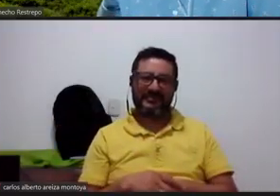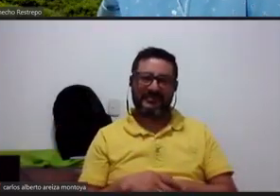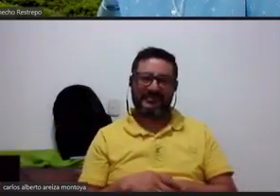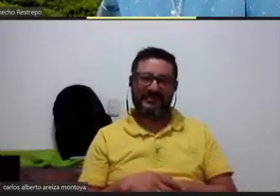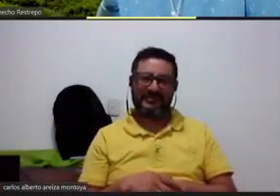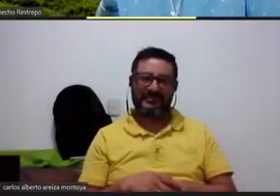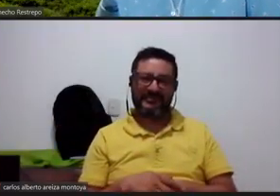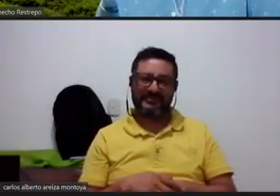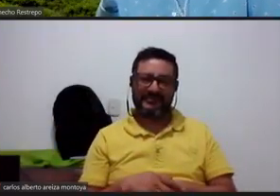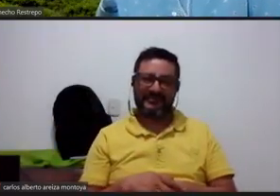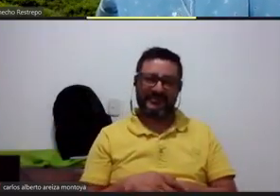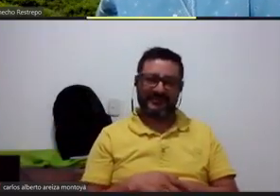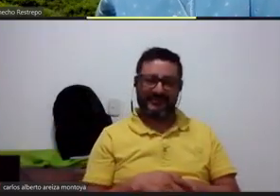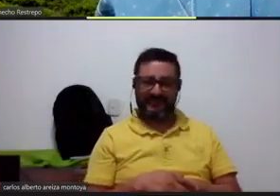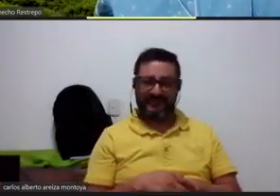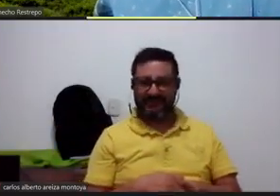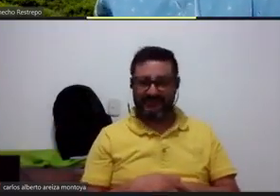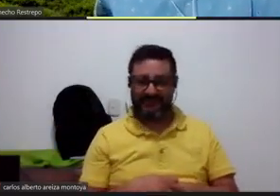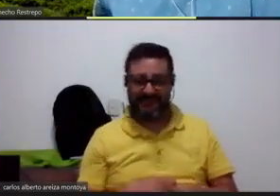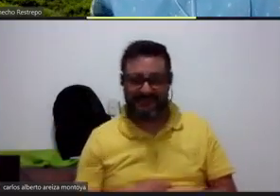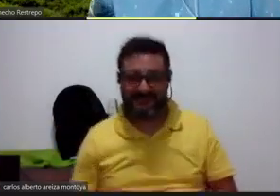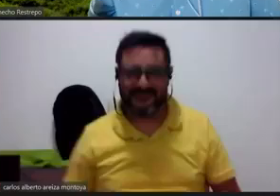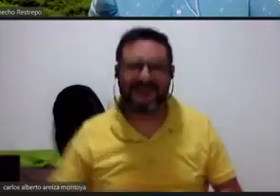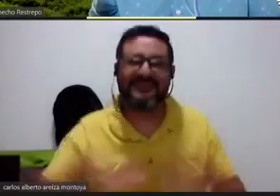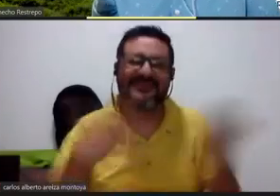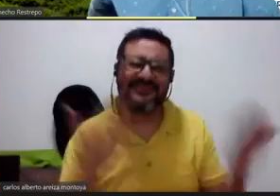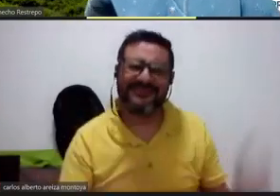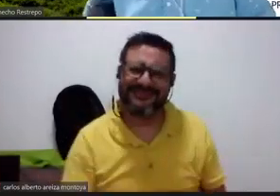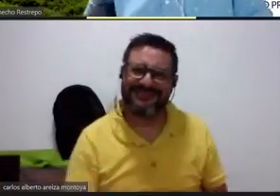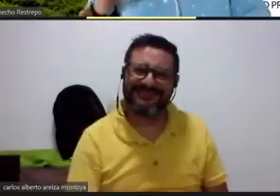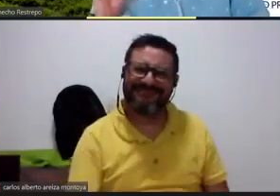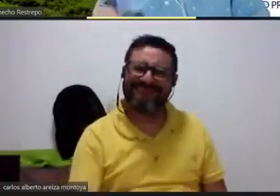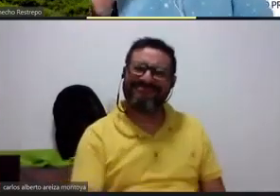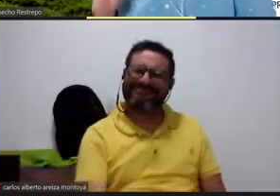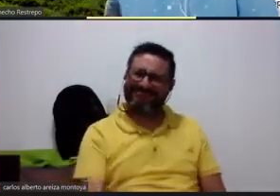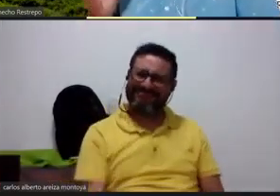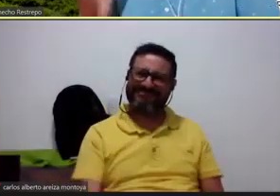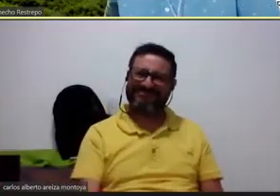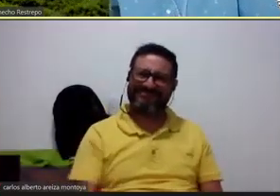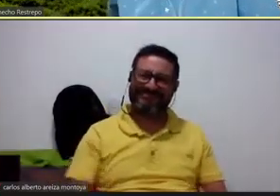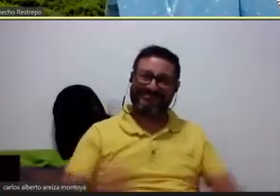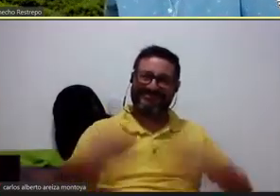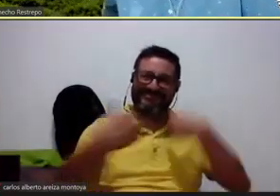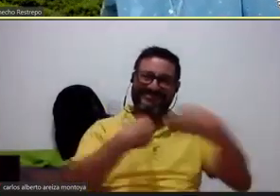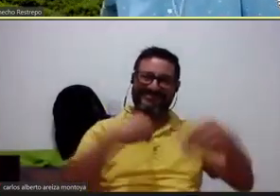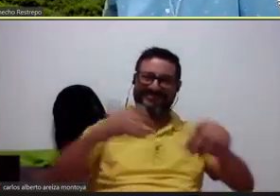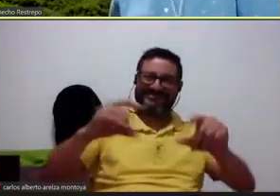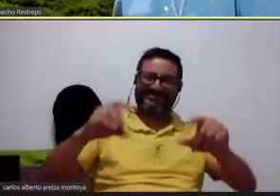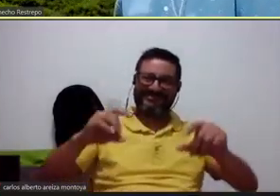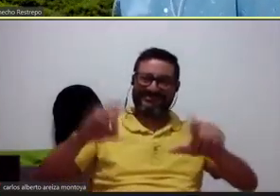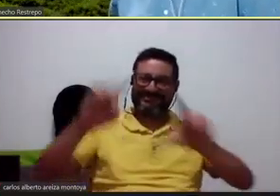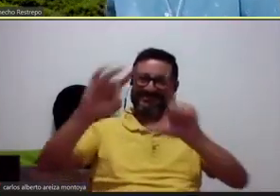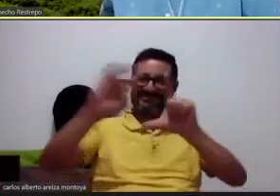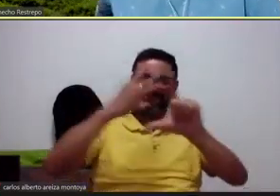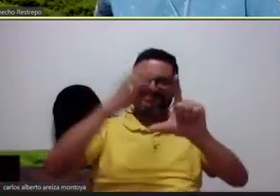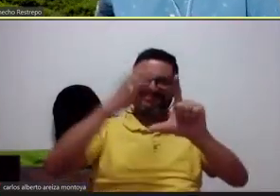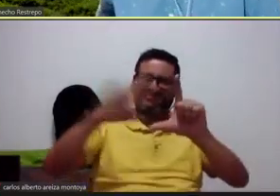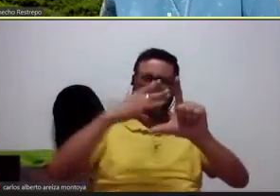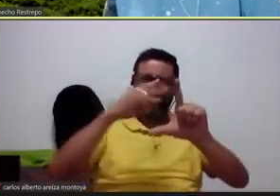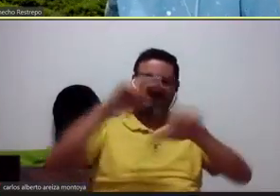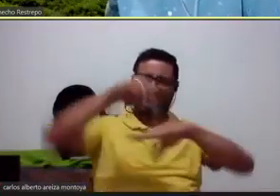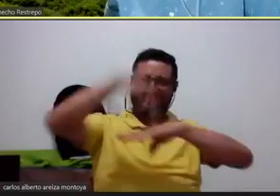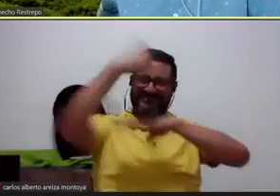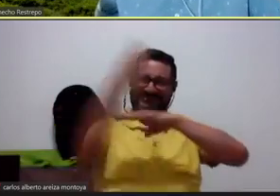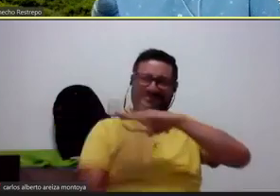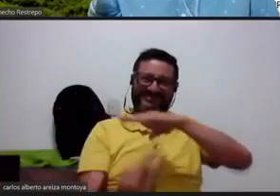pienso que... No, pero no, sí, primero cuéntenos cómo se hace un campeonato virtual de clavados en un apartamento.